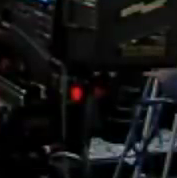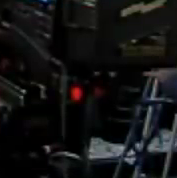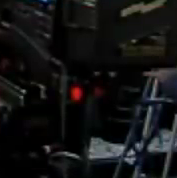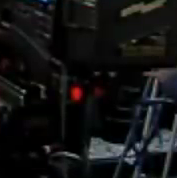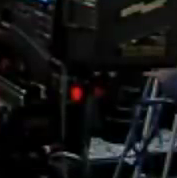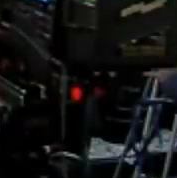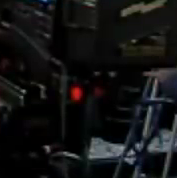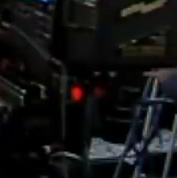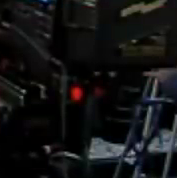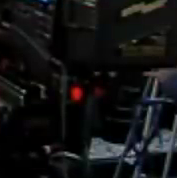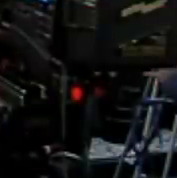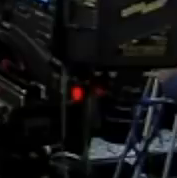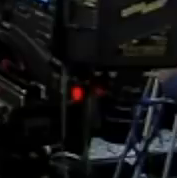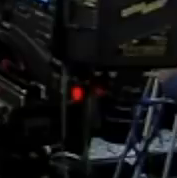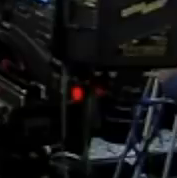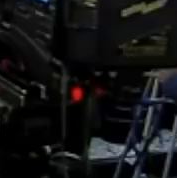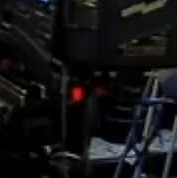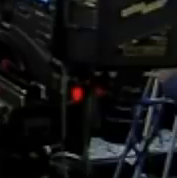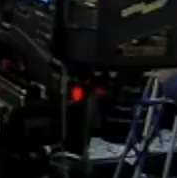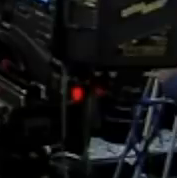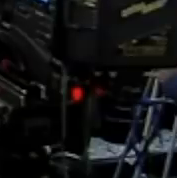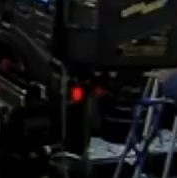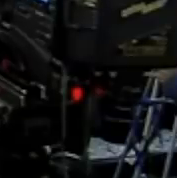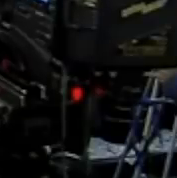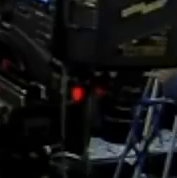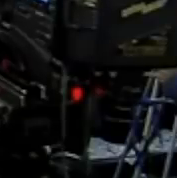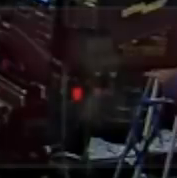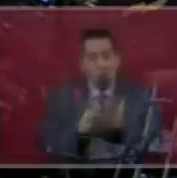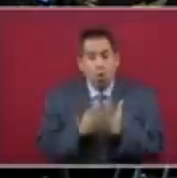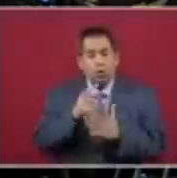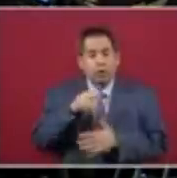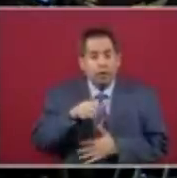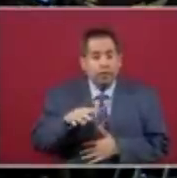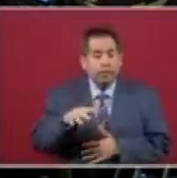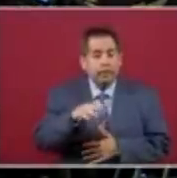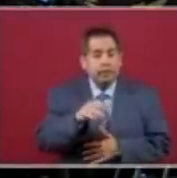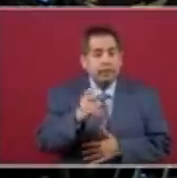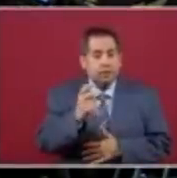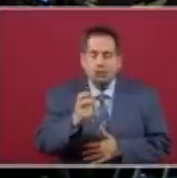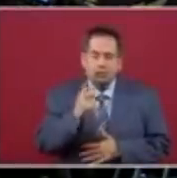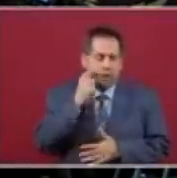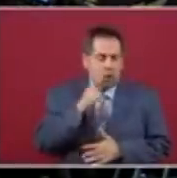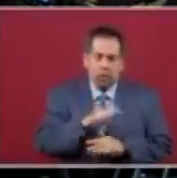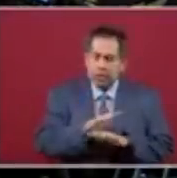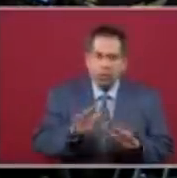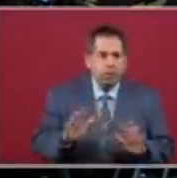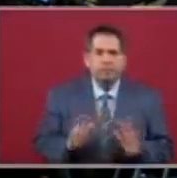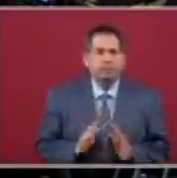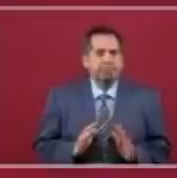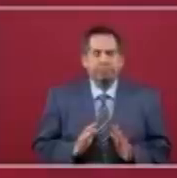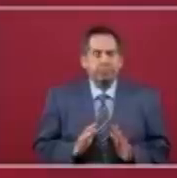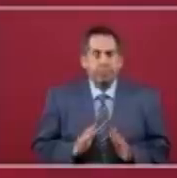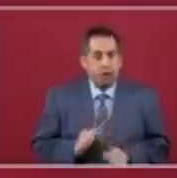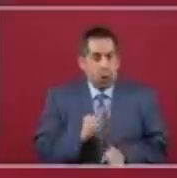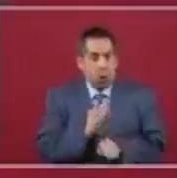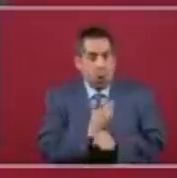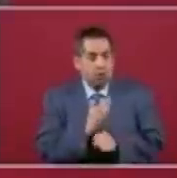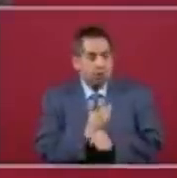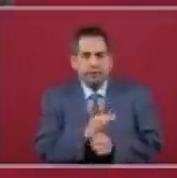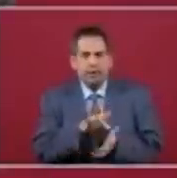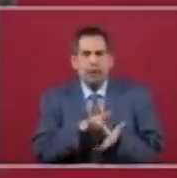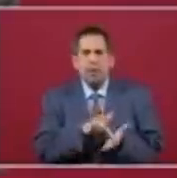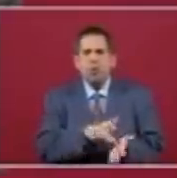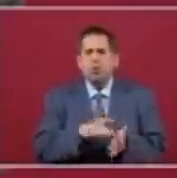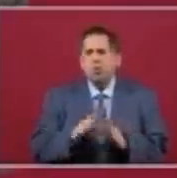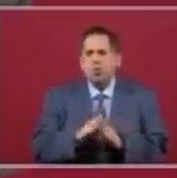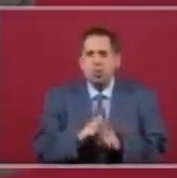Entonces, ya no queremos eso. Ya lo que queremos es, vamos a darle el apoyo